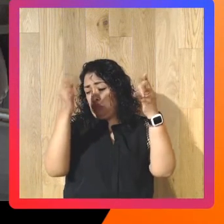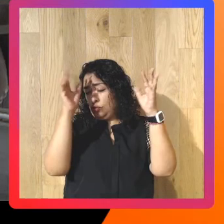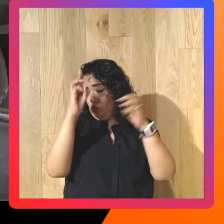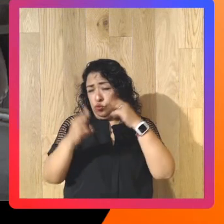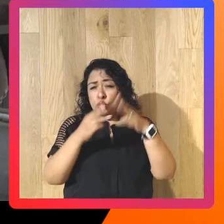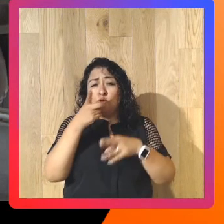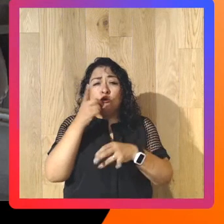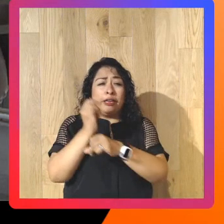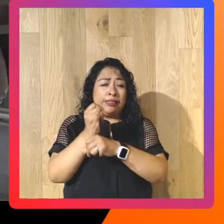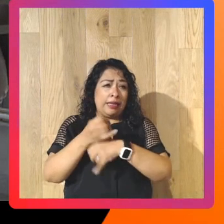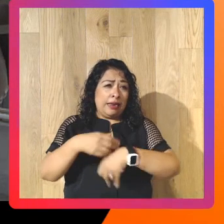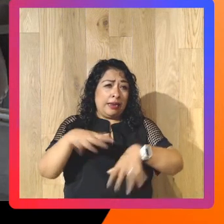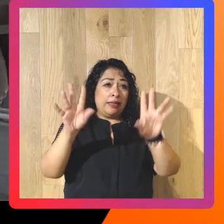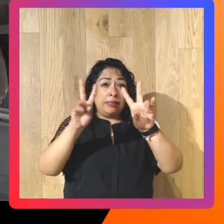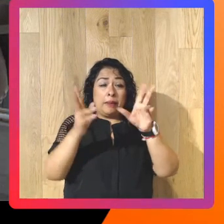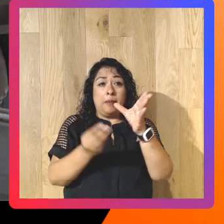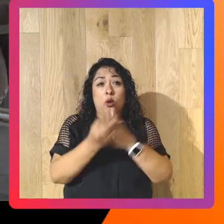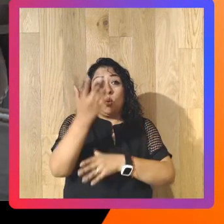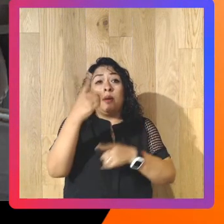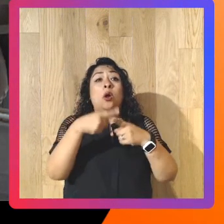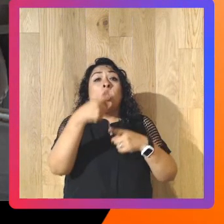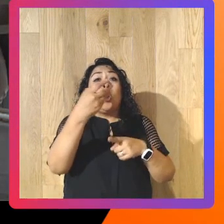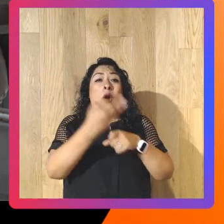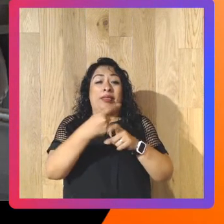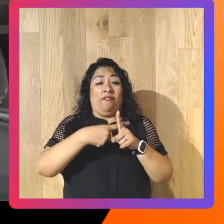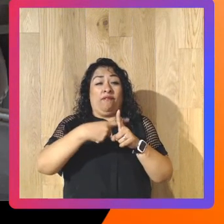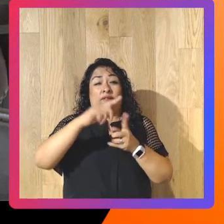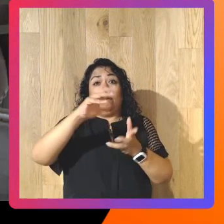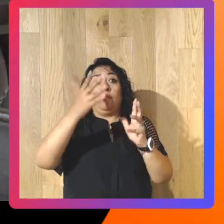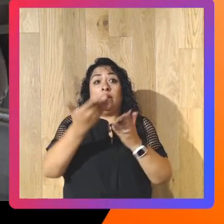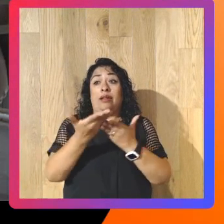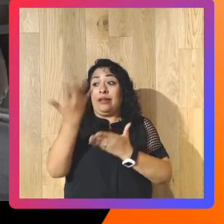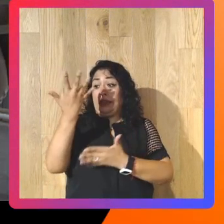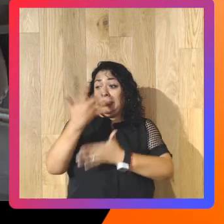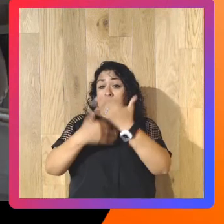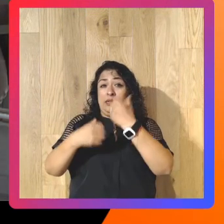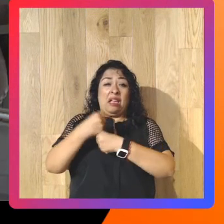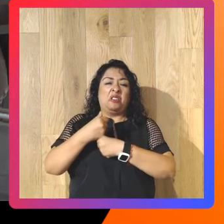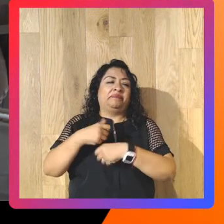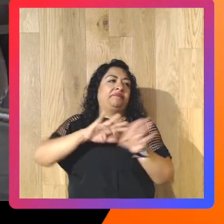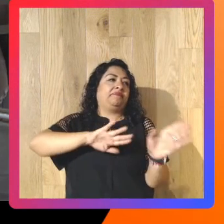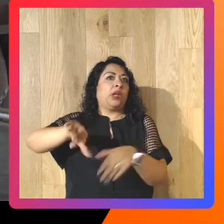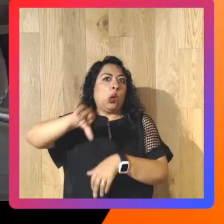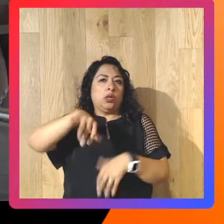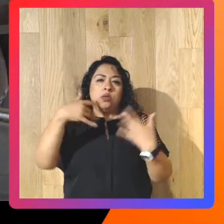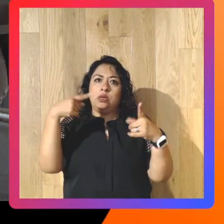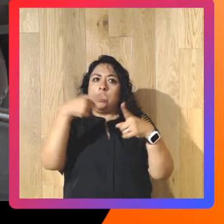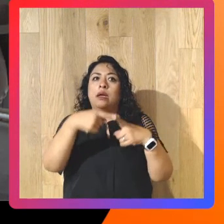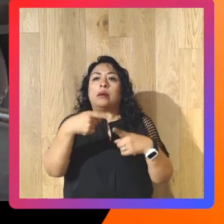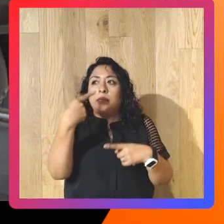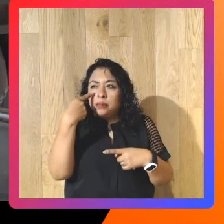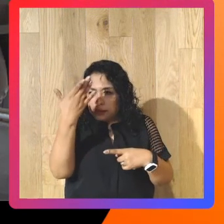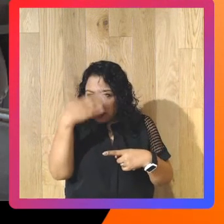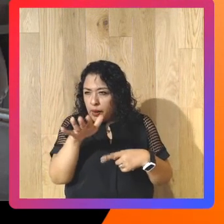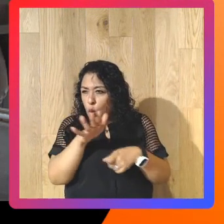mundo digital y como les digo, los temas nuevos, ahorita el calentamiento global hace 15 años no era tema, ya es tema. Bueno, nomás saber distinguir